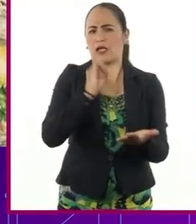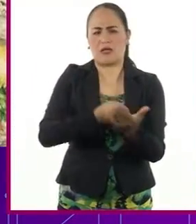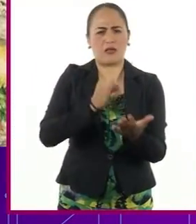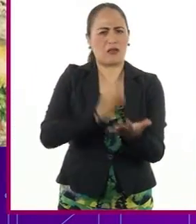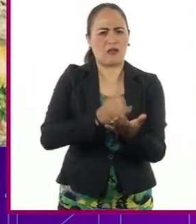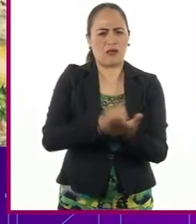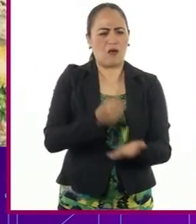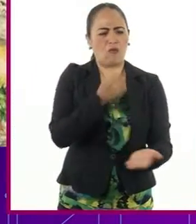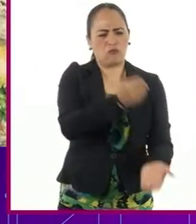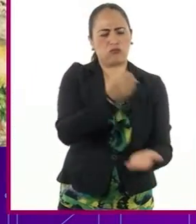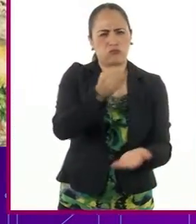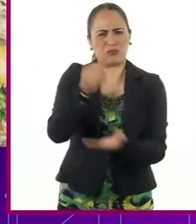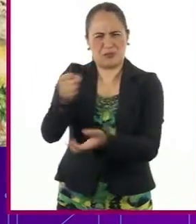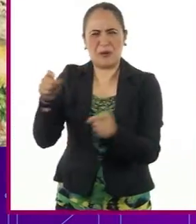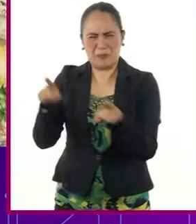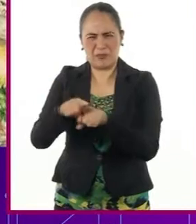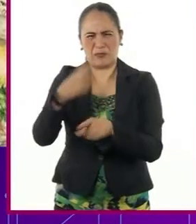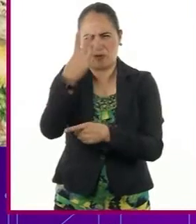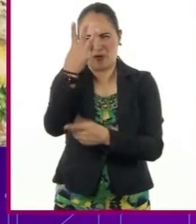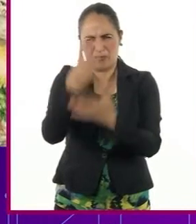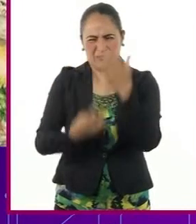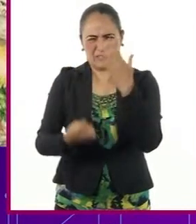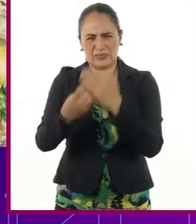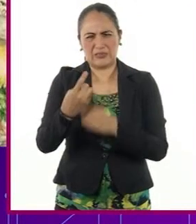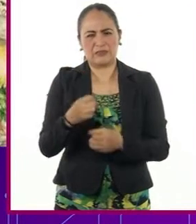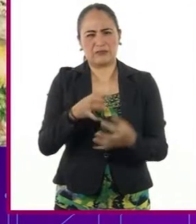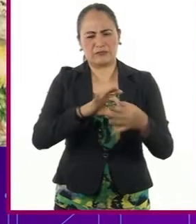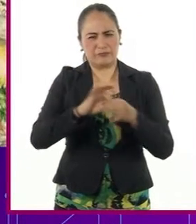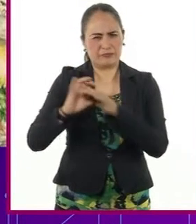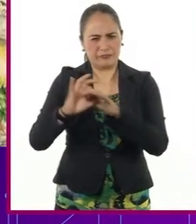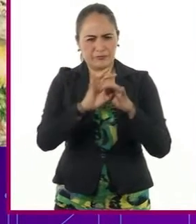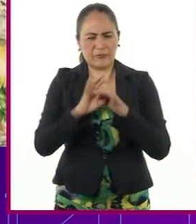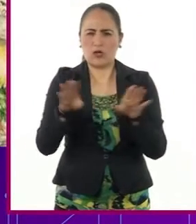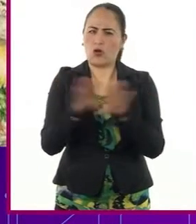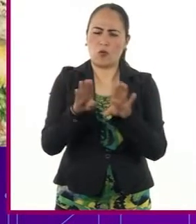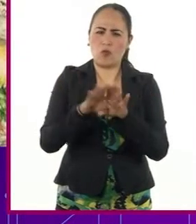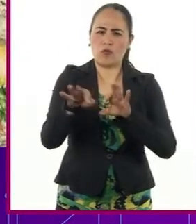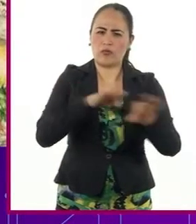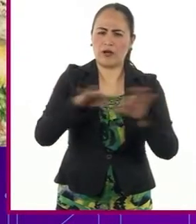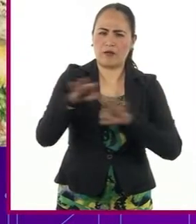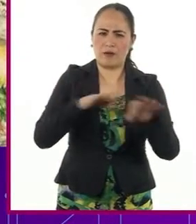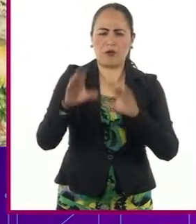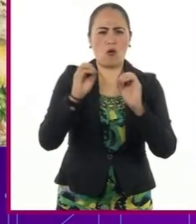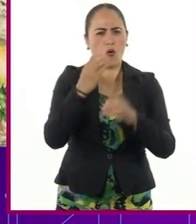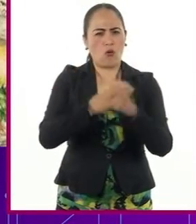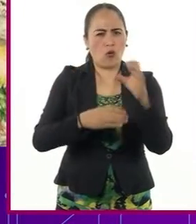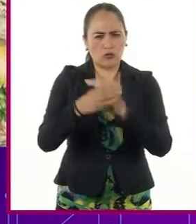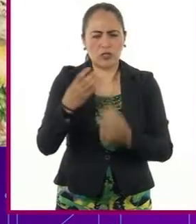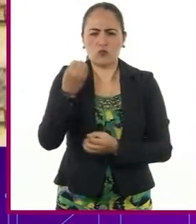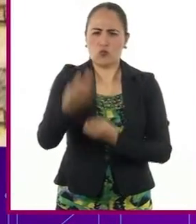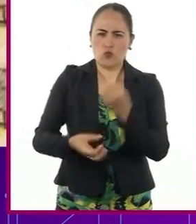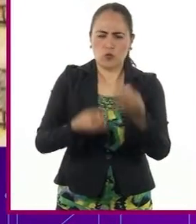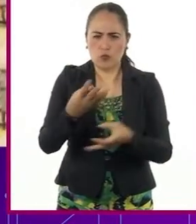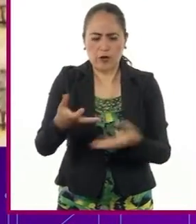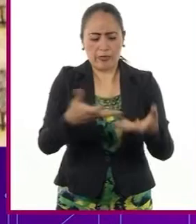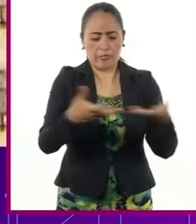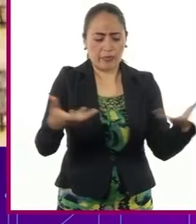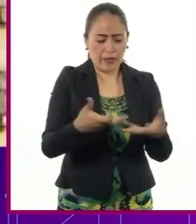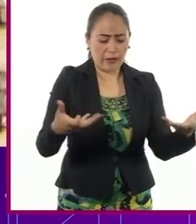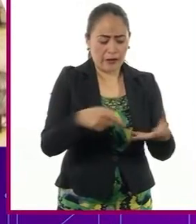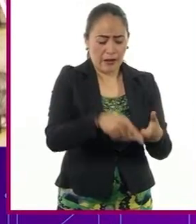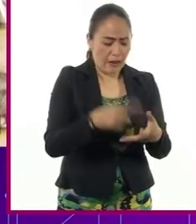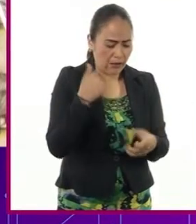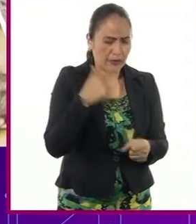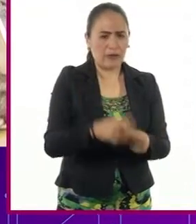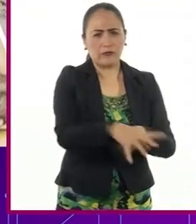hacía la Triple Alianza, se recibía mediante trabajo o en especie, sobre lo que generaban las tierras sin